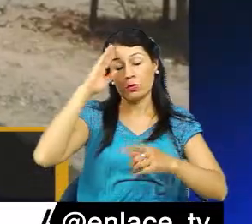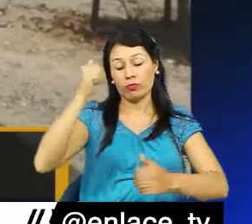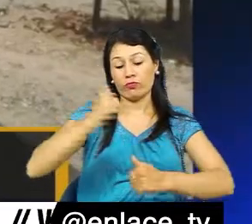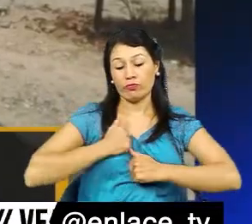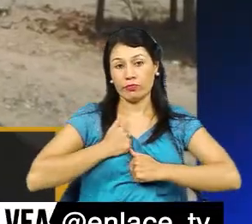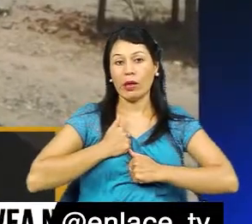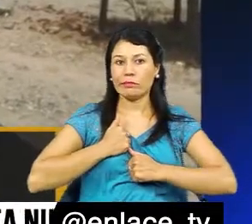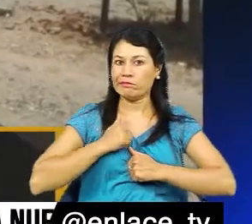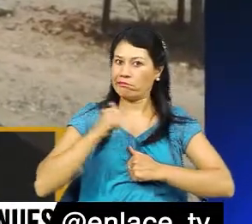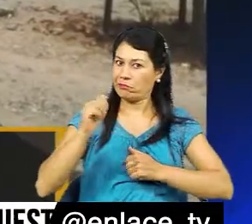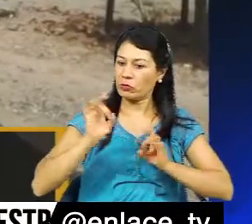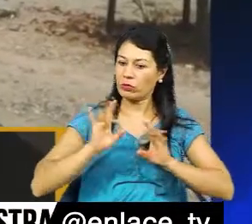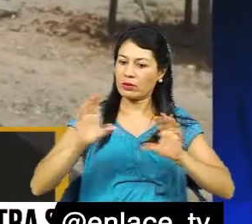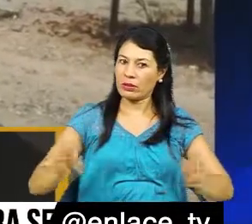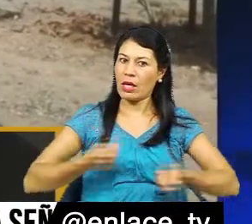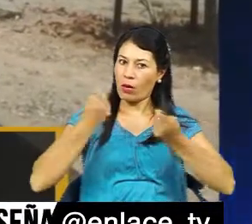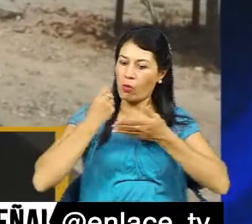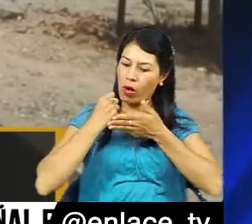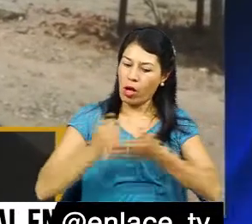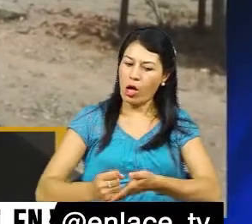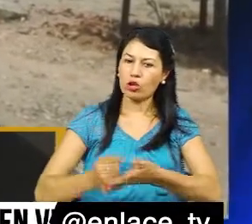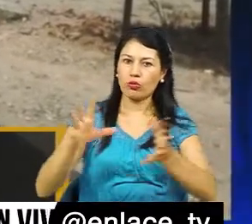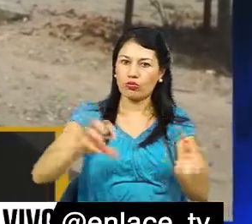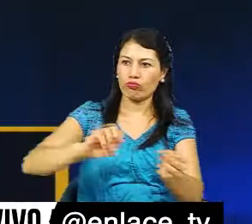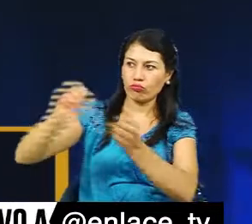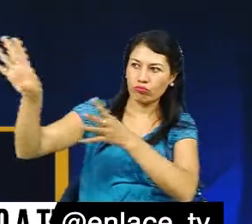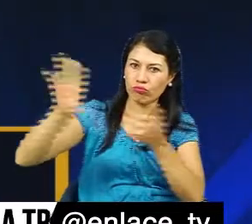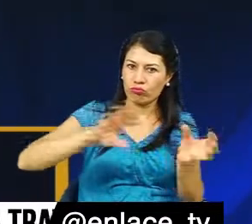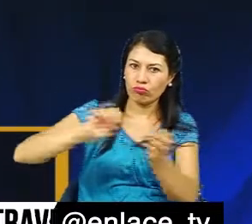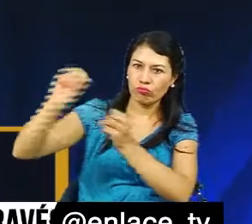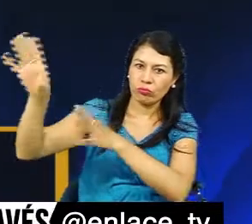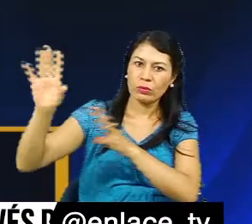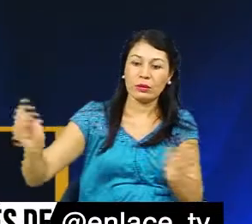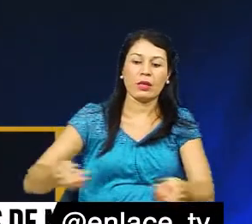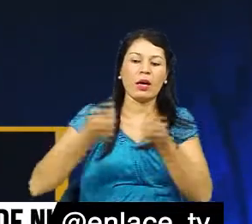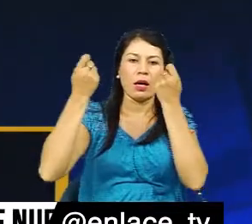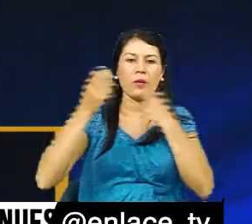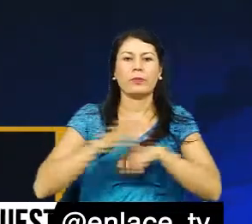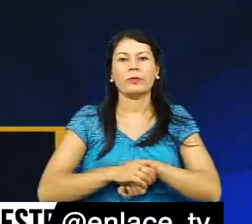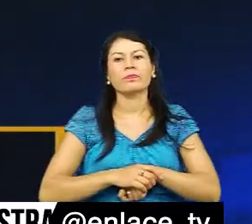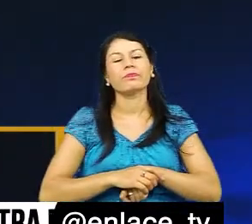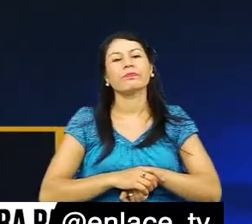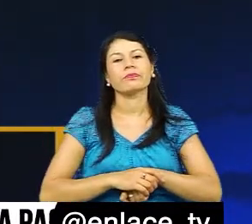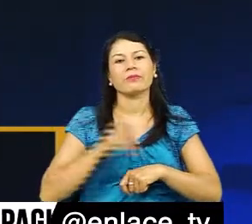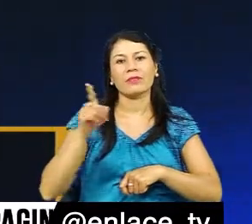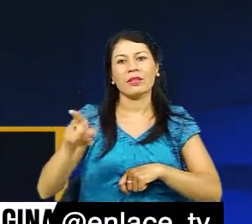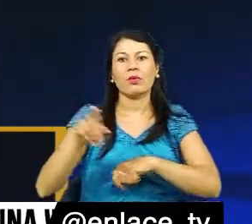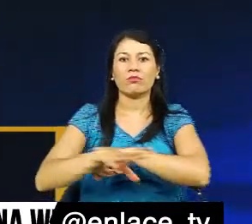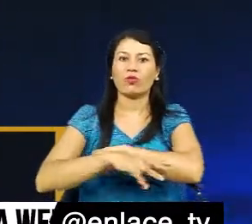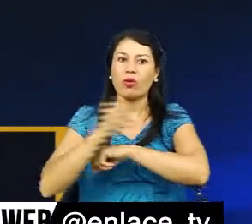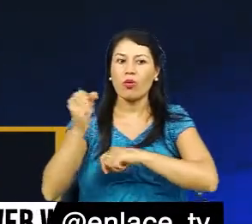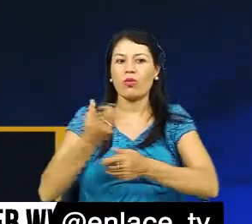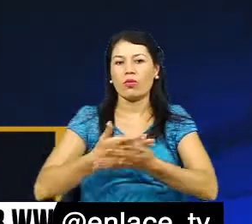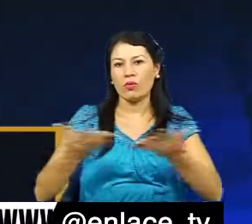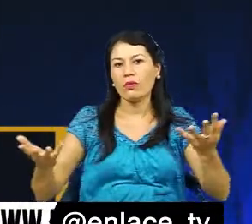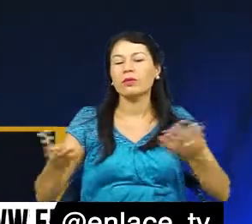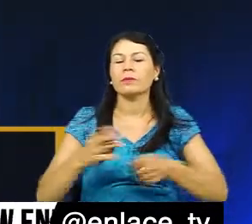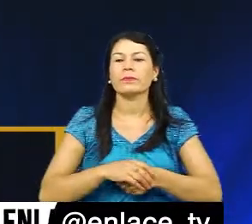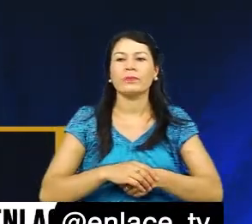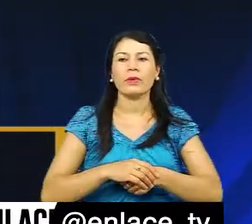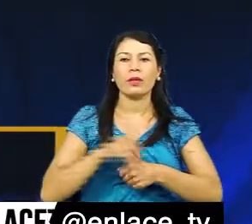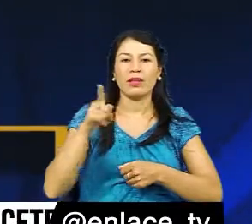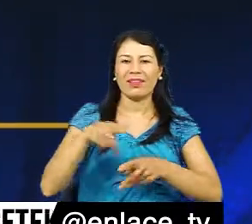estos animales. El BAET 7 continúa realizando operativos contra el delito del abigeato en esta región del país. Los semovientes fueron incautados